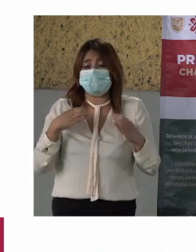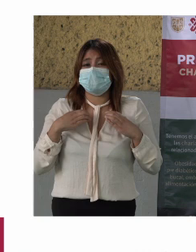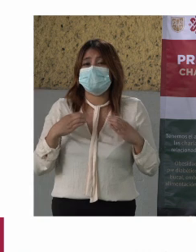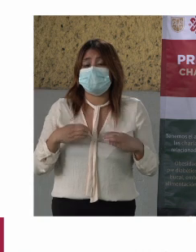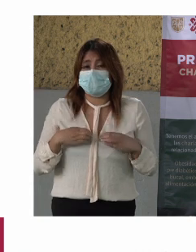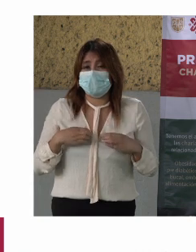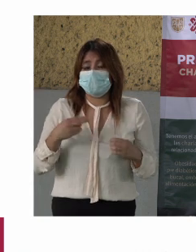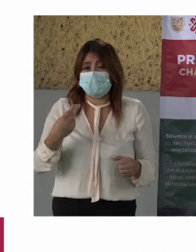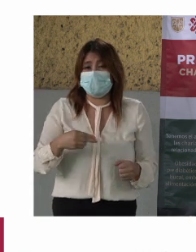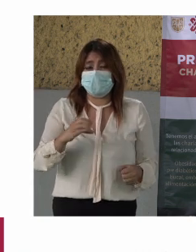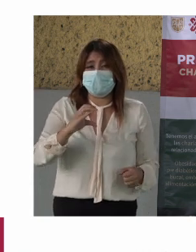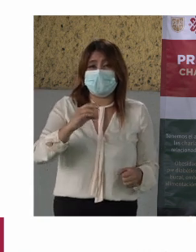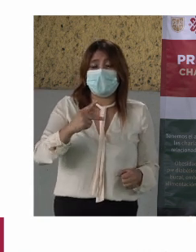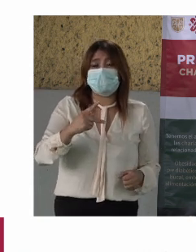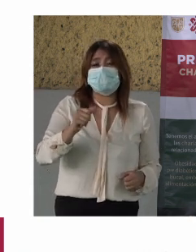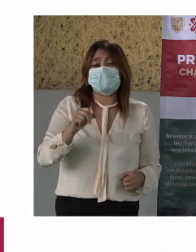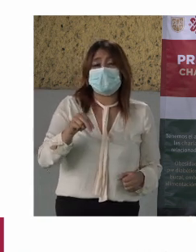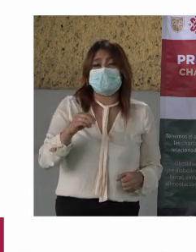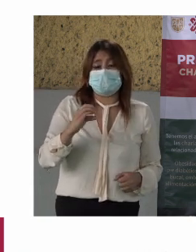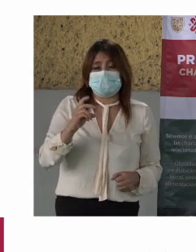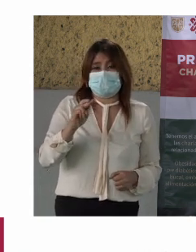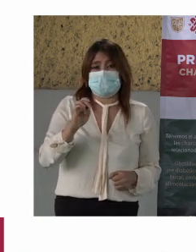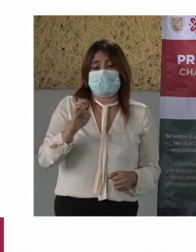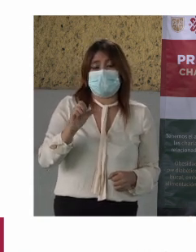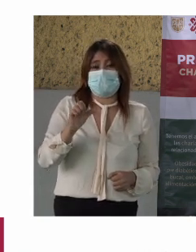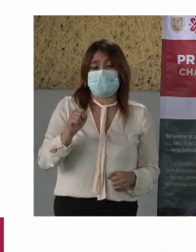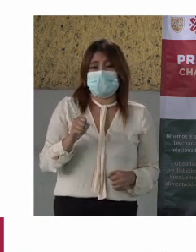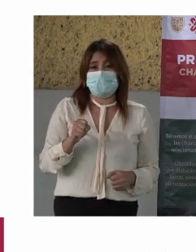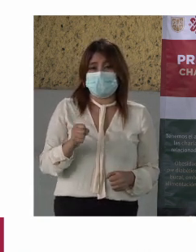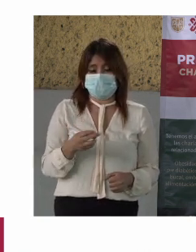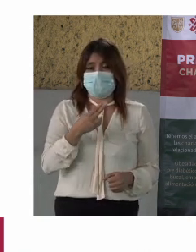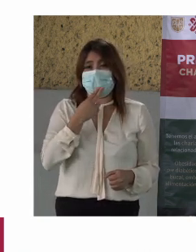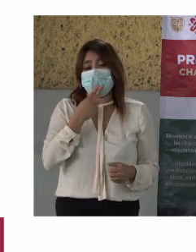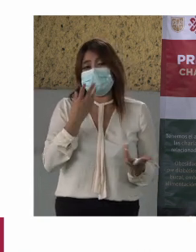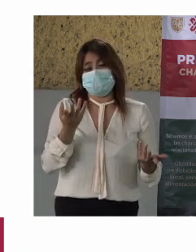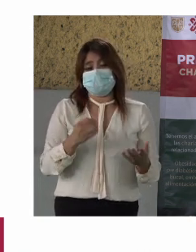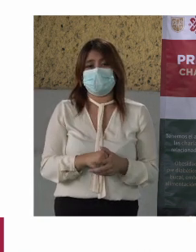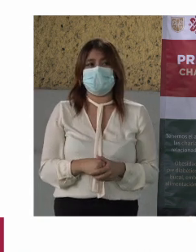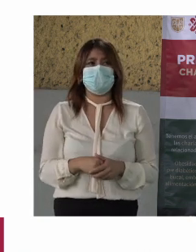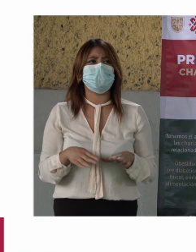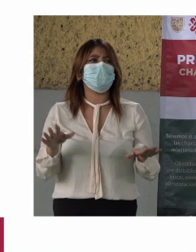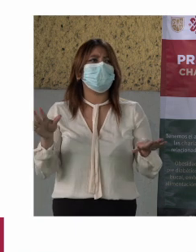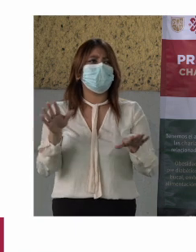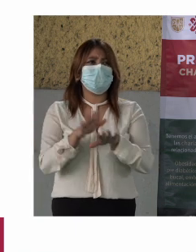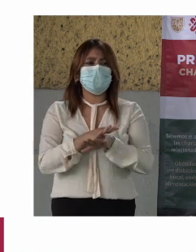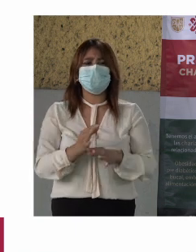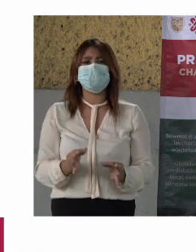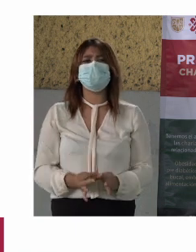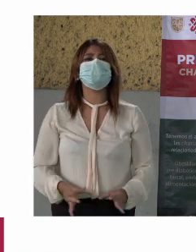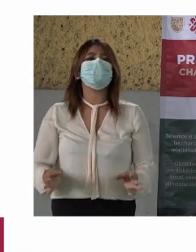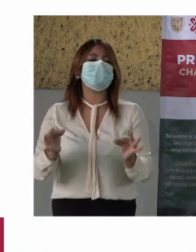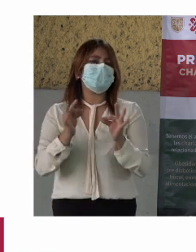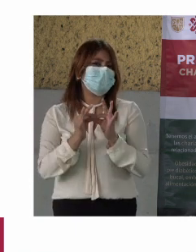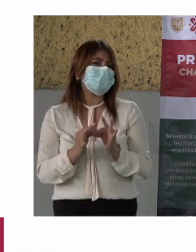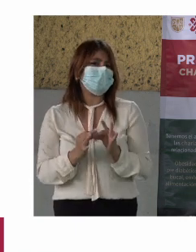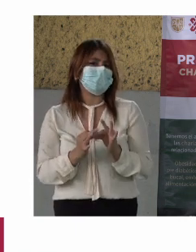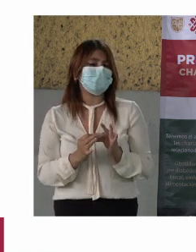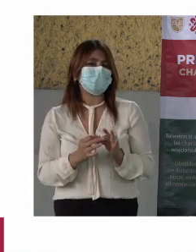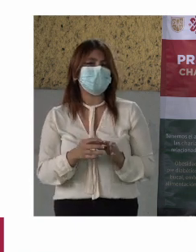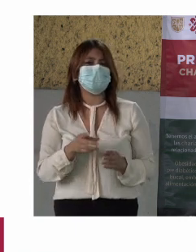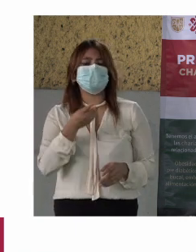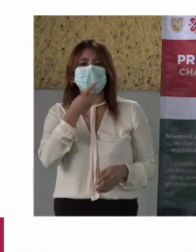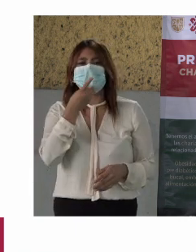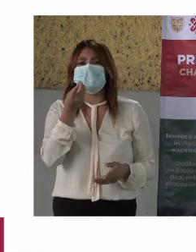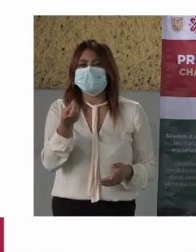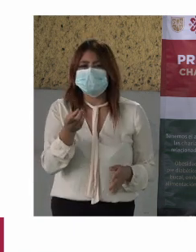mucho más rápido. Y algo muy importante que quisiera también tratar el día de hoy, pues son algunos mitos que se tienen en relación